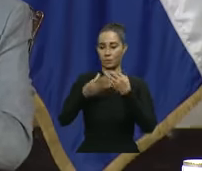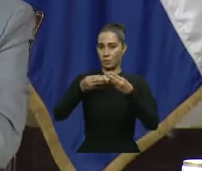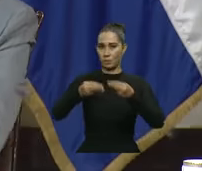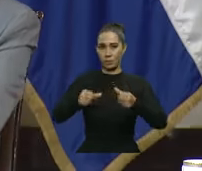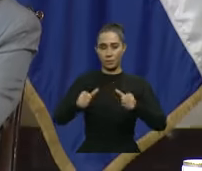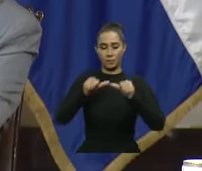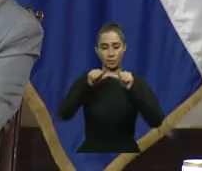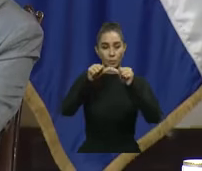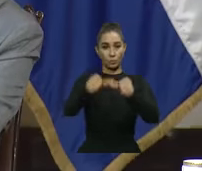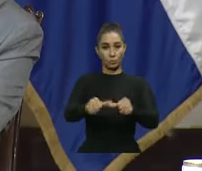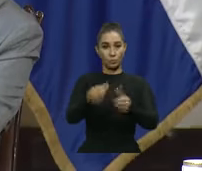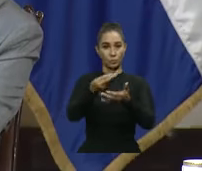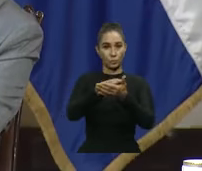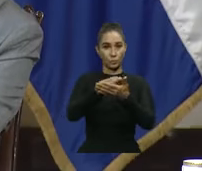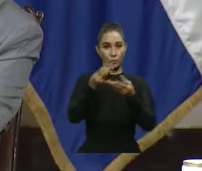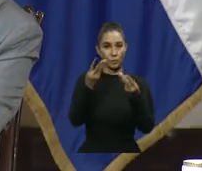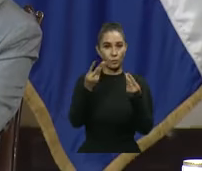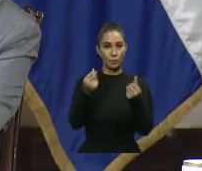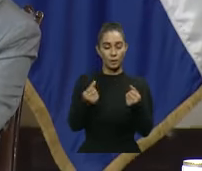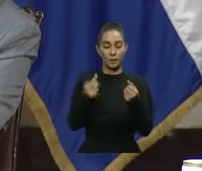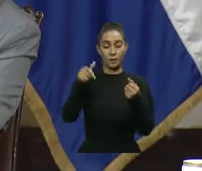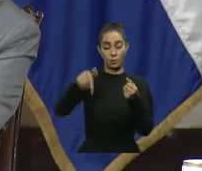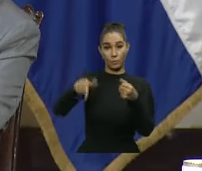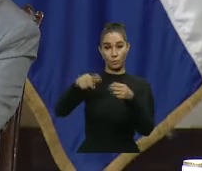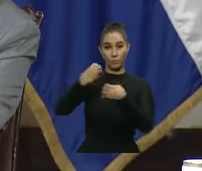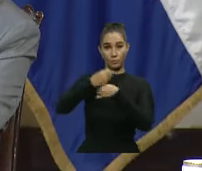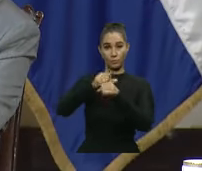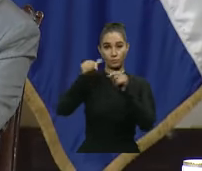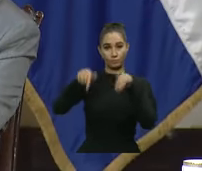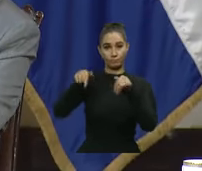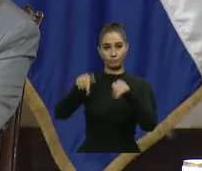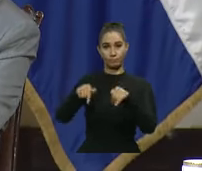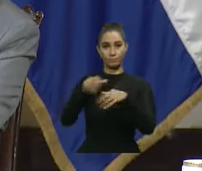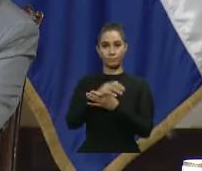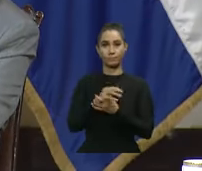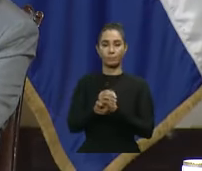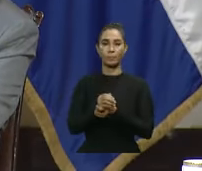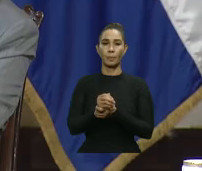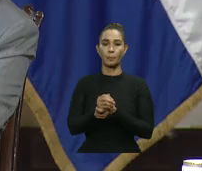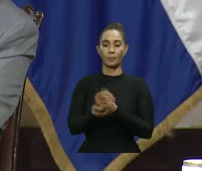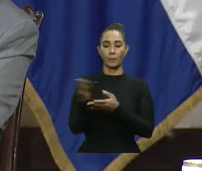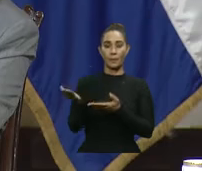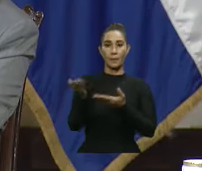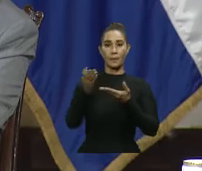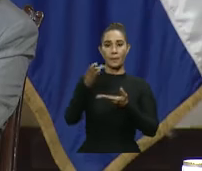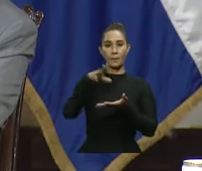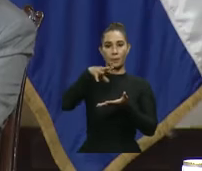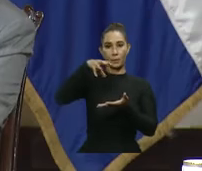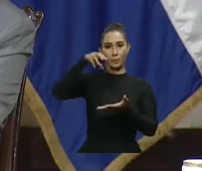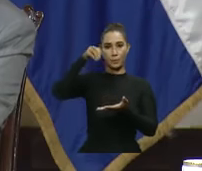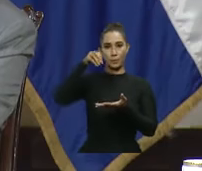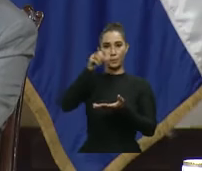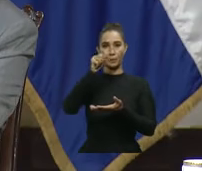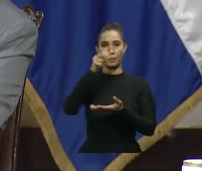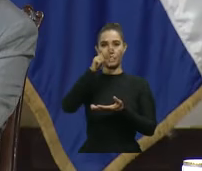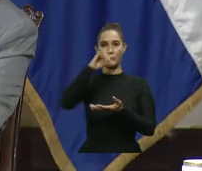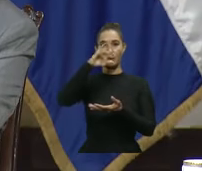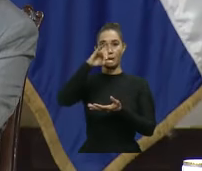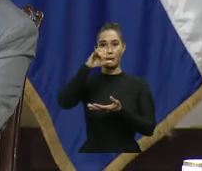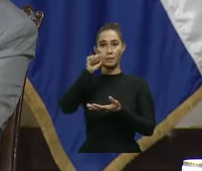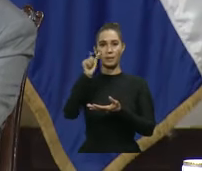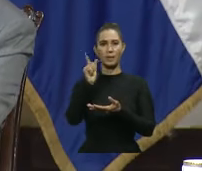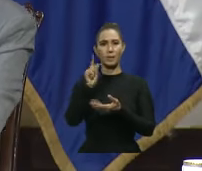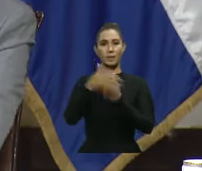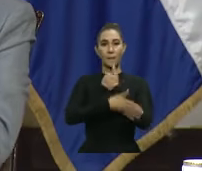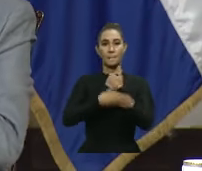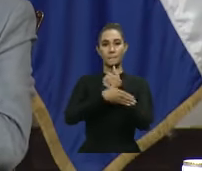los precios. Los mismos productores que están aquí, que son los 6 molinos, traen harina, por ejemplo, de Argentina, que no